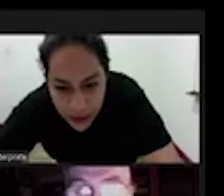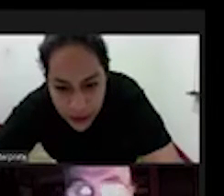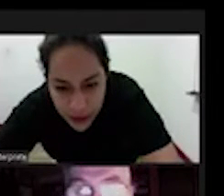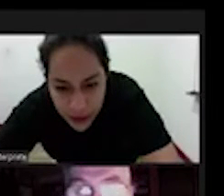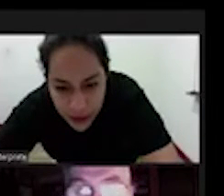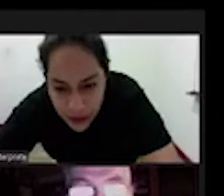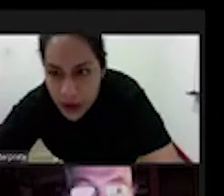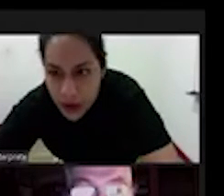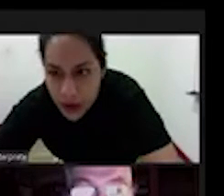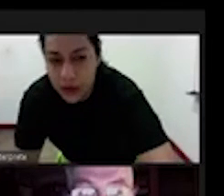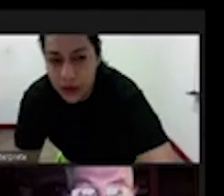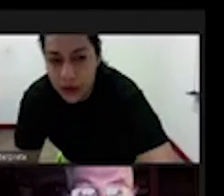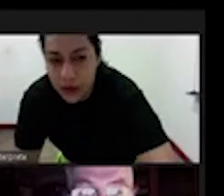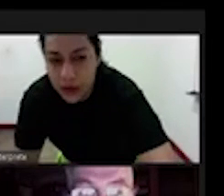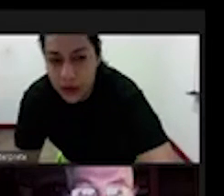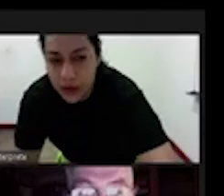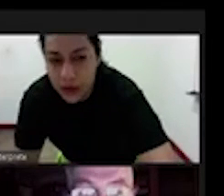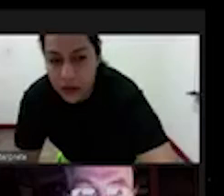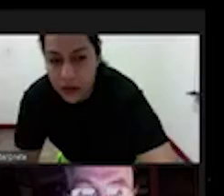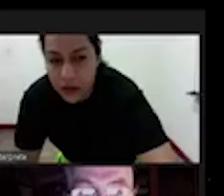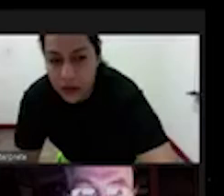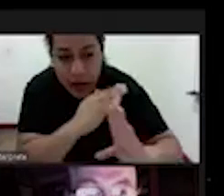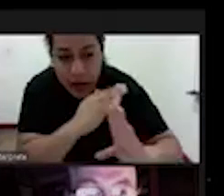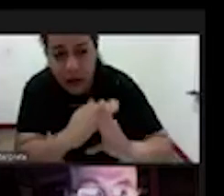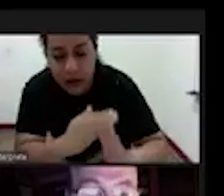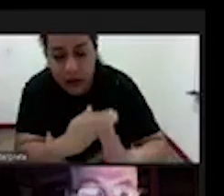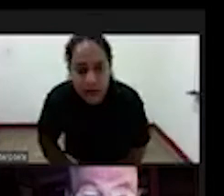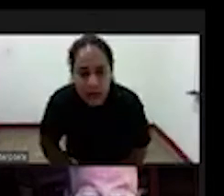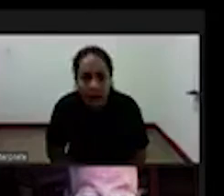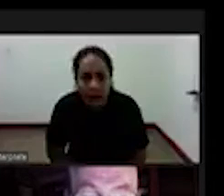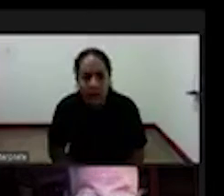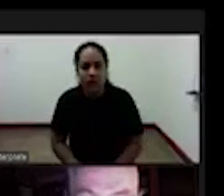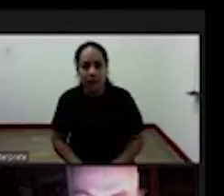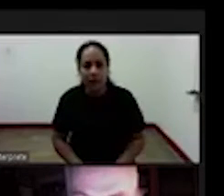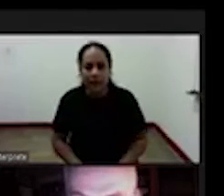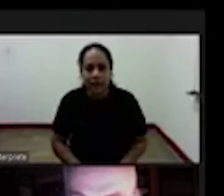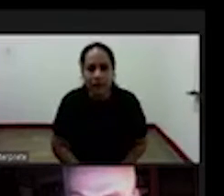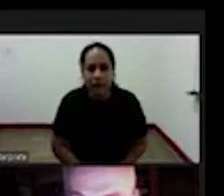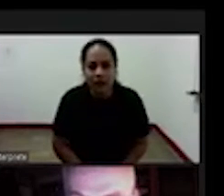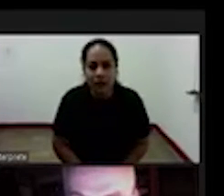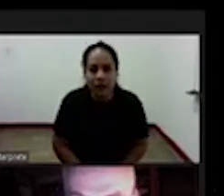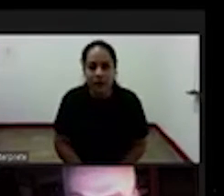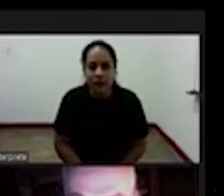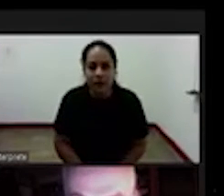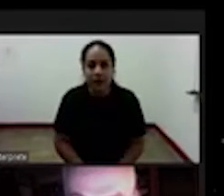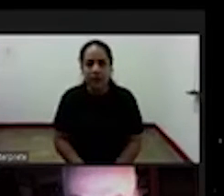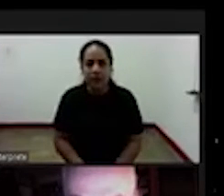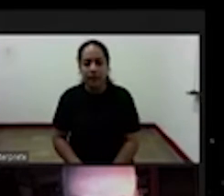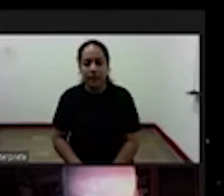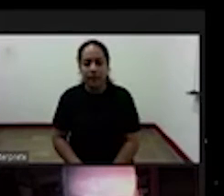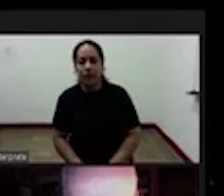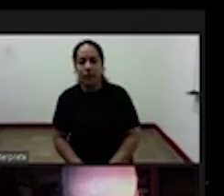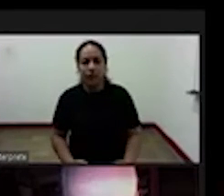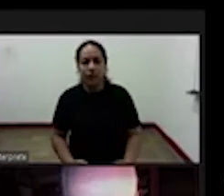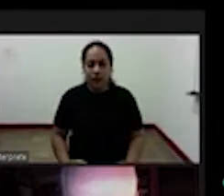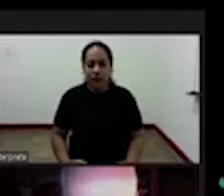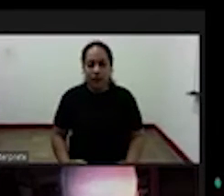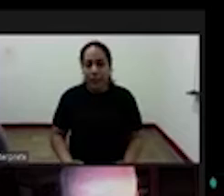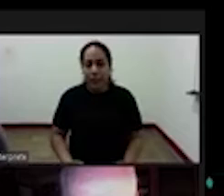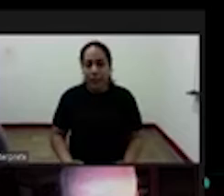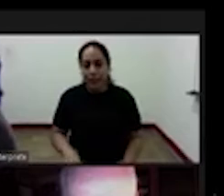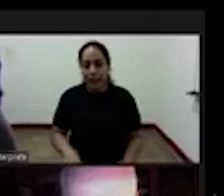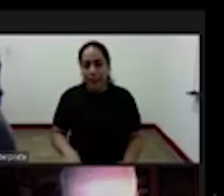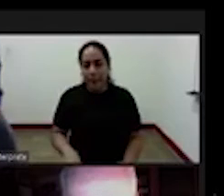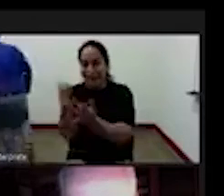Bueno, no sé. Yo te tengo una pregunta, maestro, un poquito relacionado a lo que